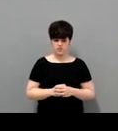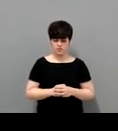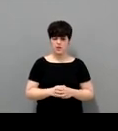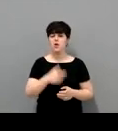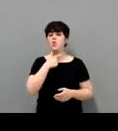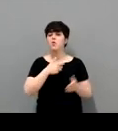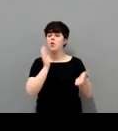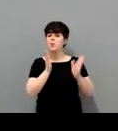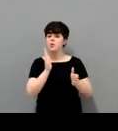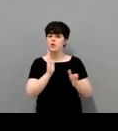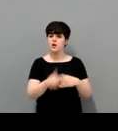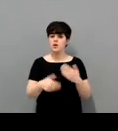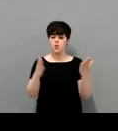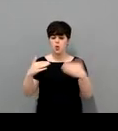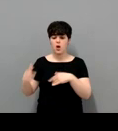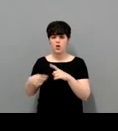logopedas para